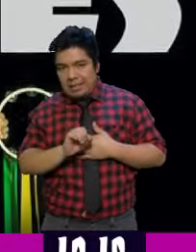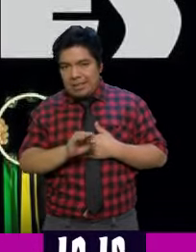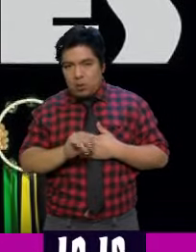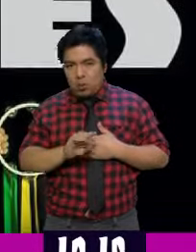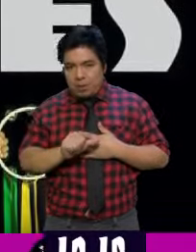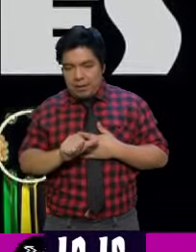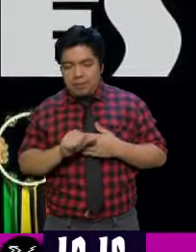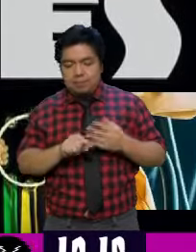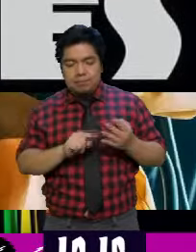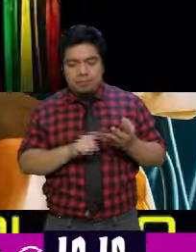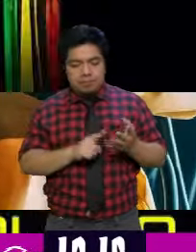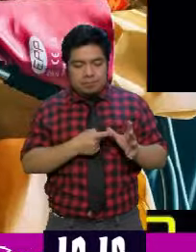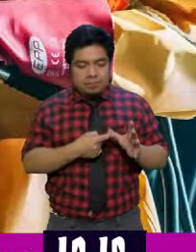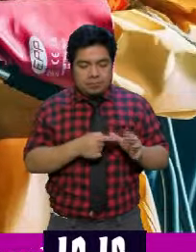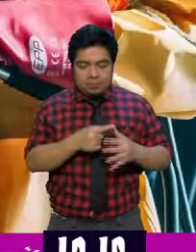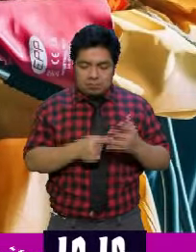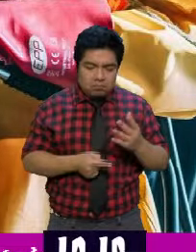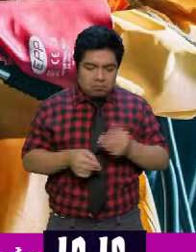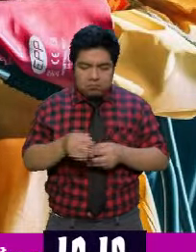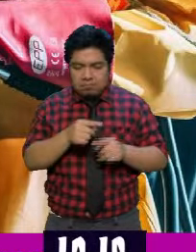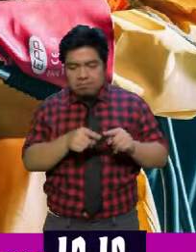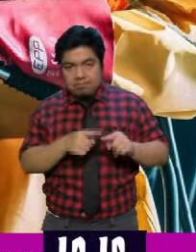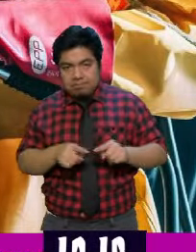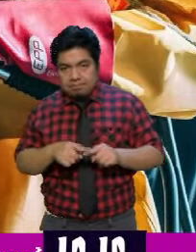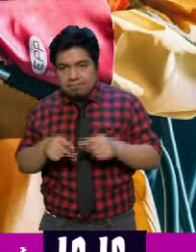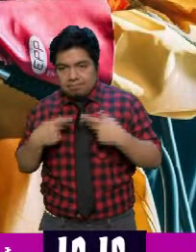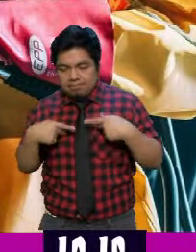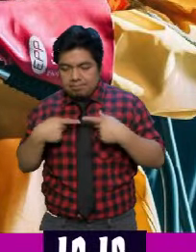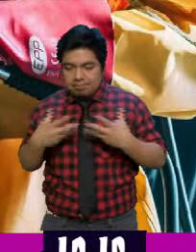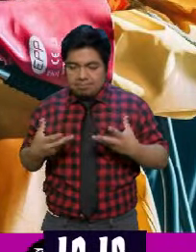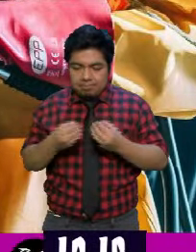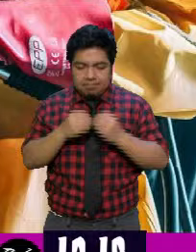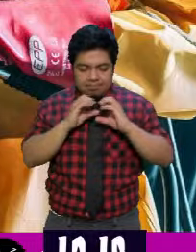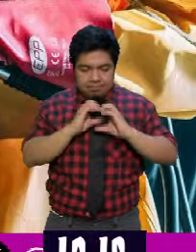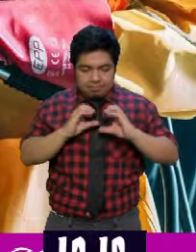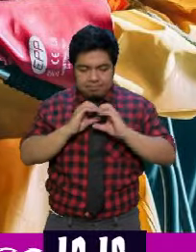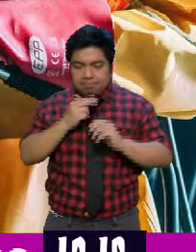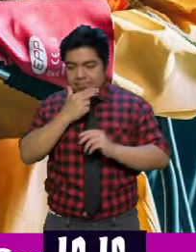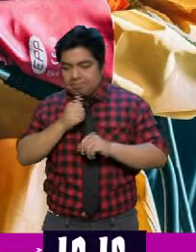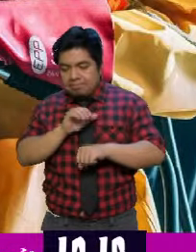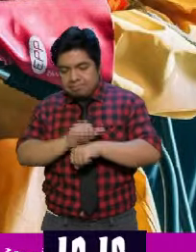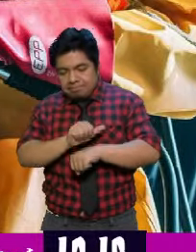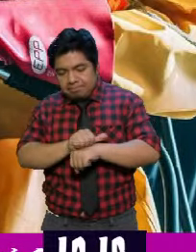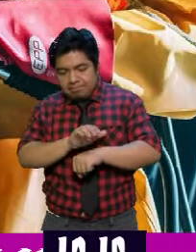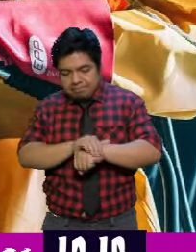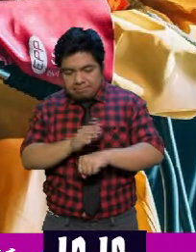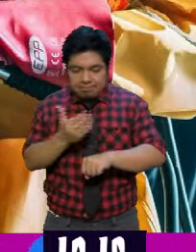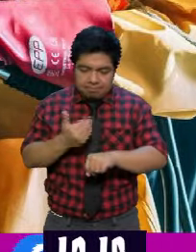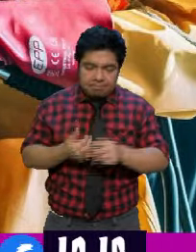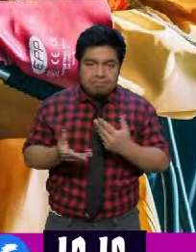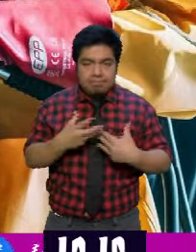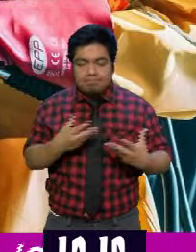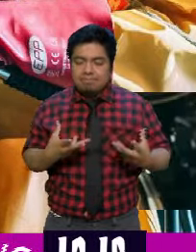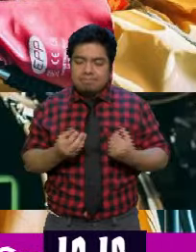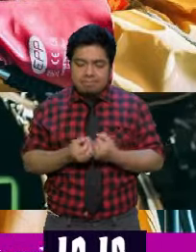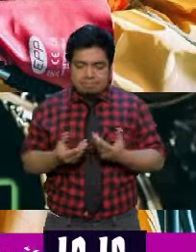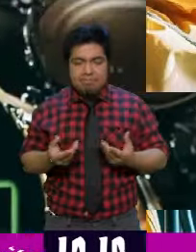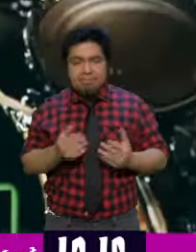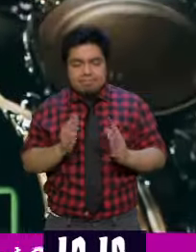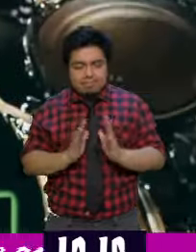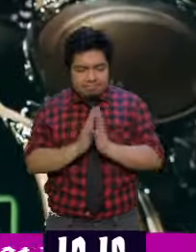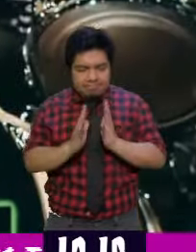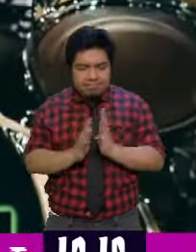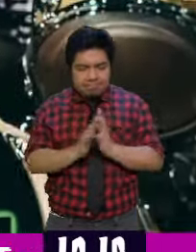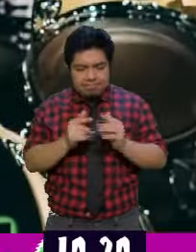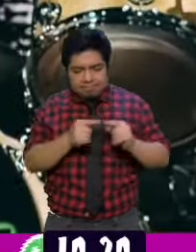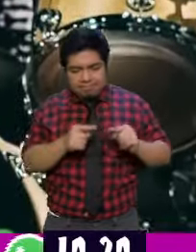Tacuba. Sí. Es como que pudimos agarrar a grandes amigos e invitarlos a participar con nosotros, a homenajear a